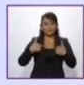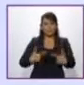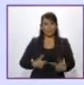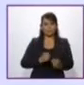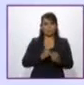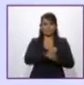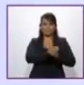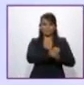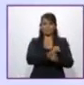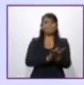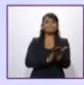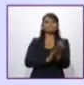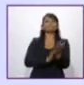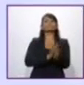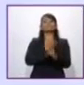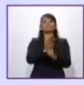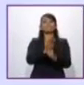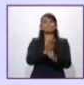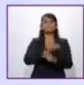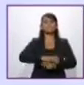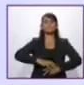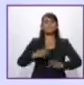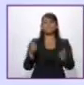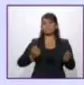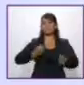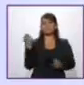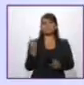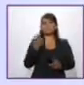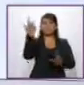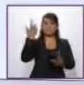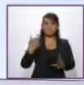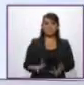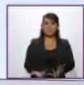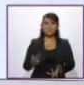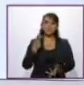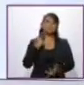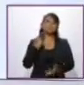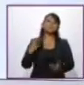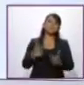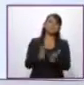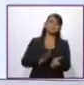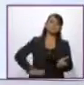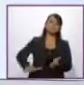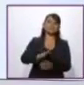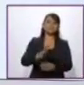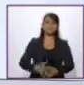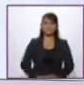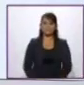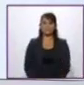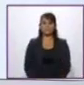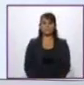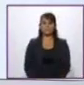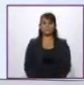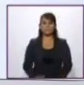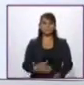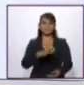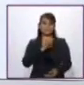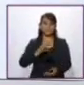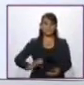decir, a la chingada con los políticos, ciudadano. Gracias, candidato. Gracias,